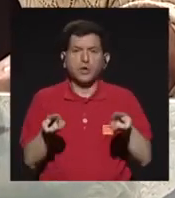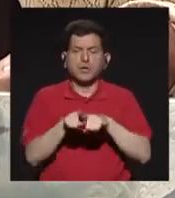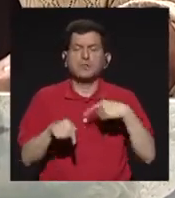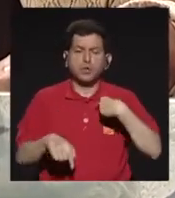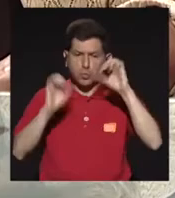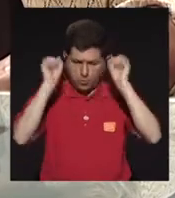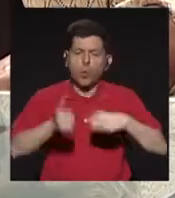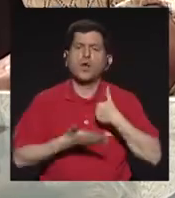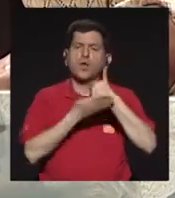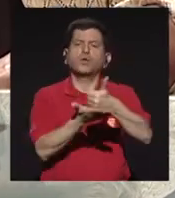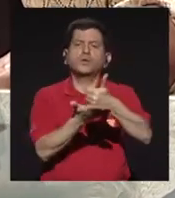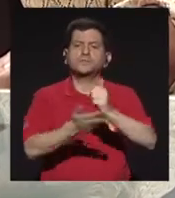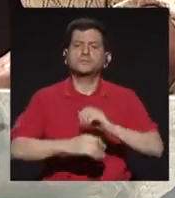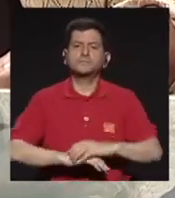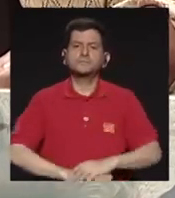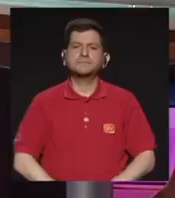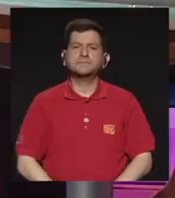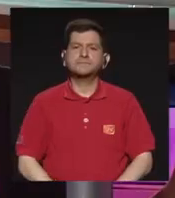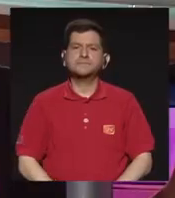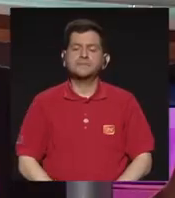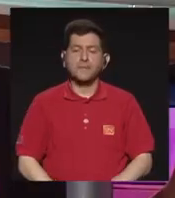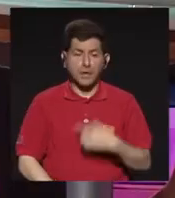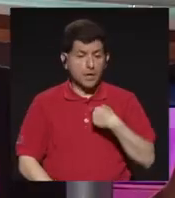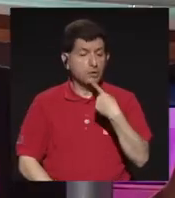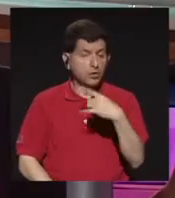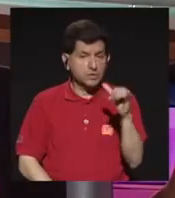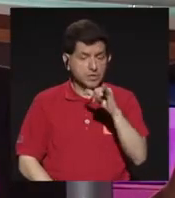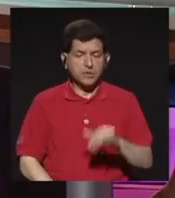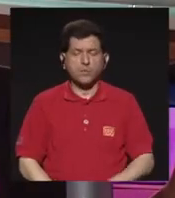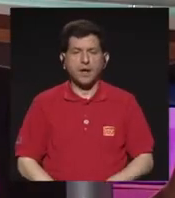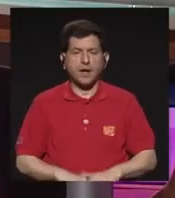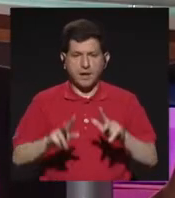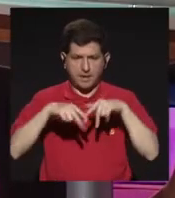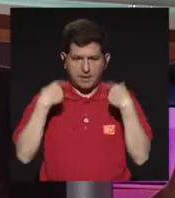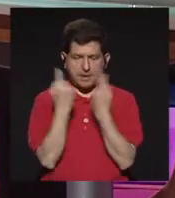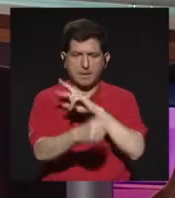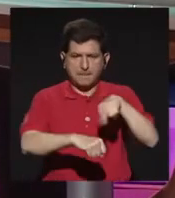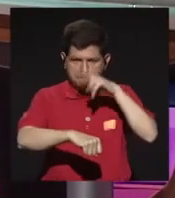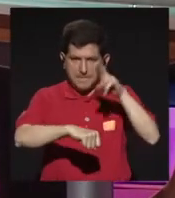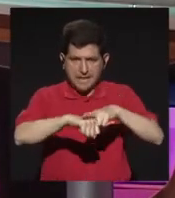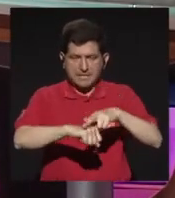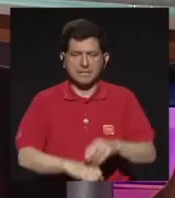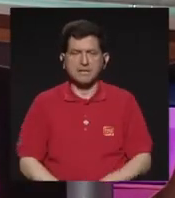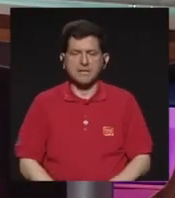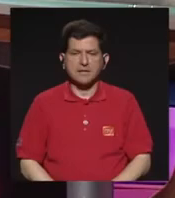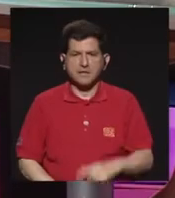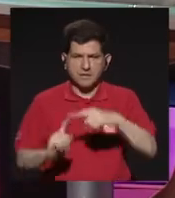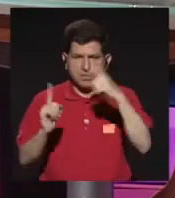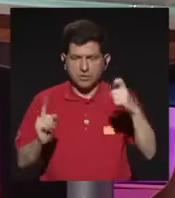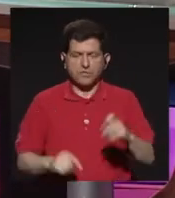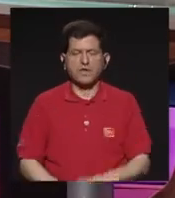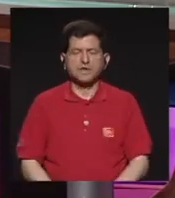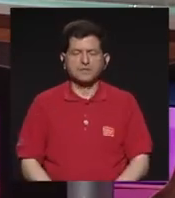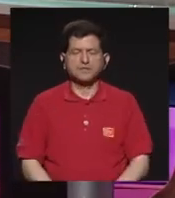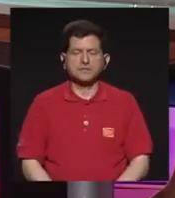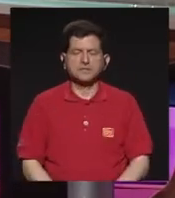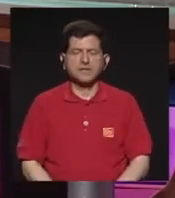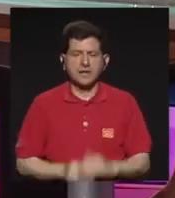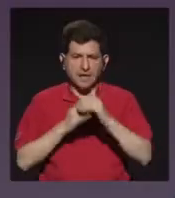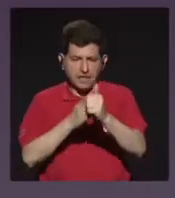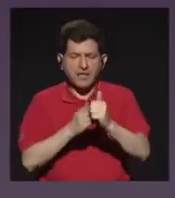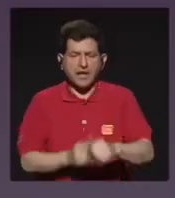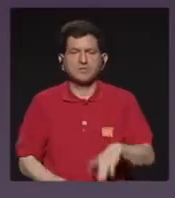puedo ayudar, ¿verdad? Y yo aparte sí quiero decir que el Partido Republicano, desde la cabeza del doctor, sí